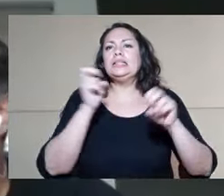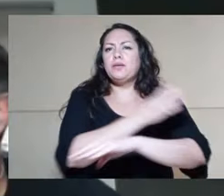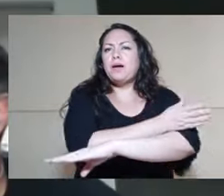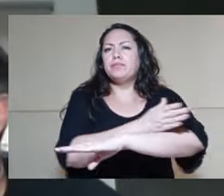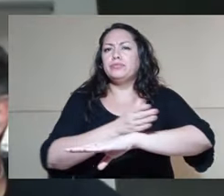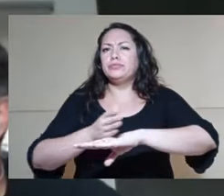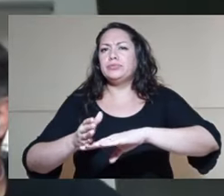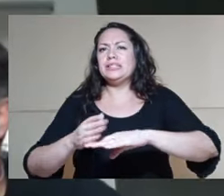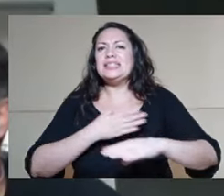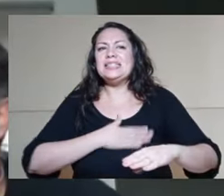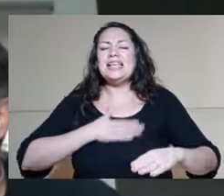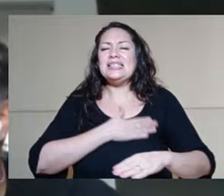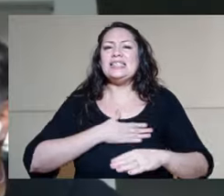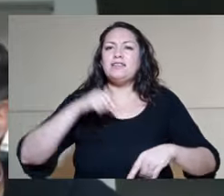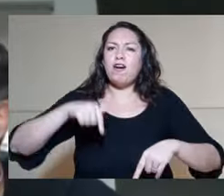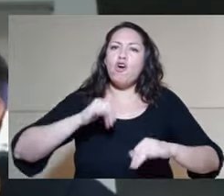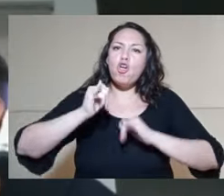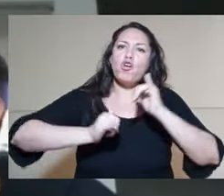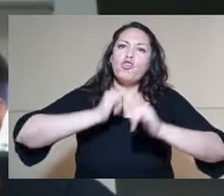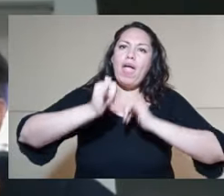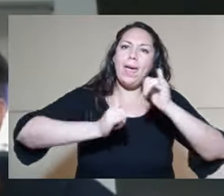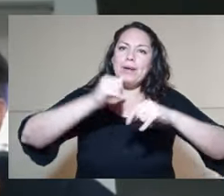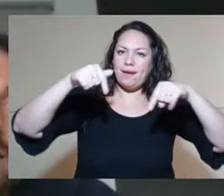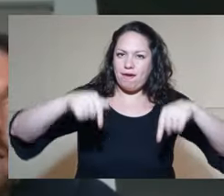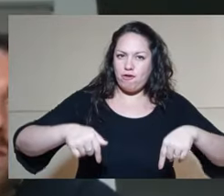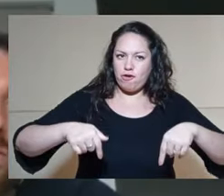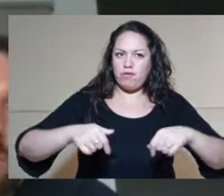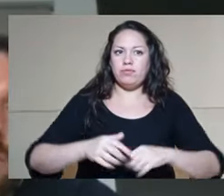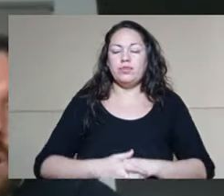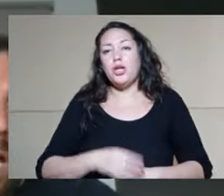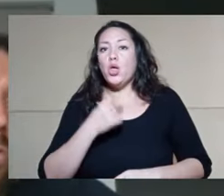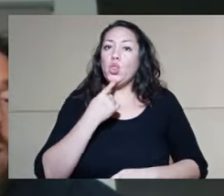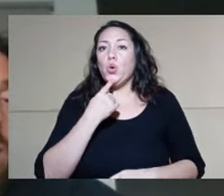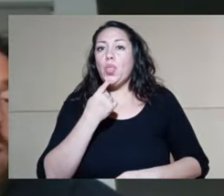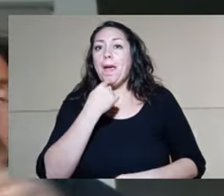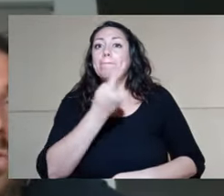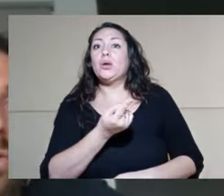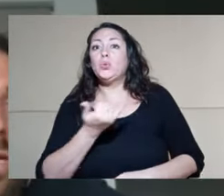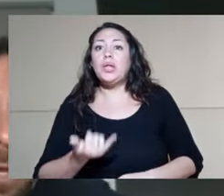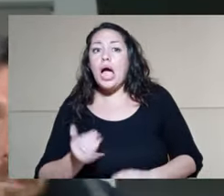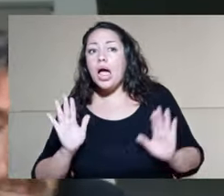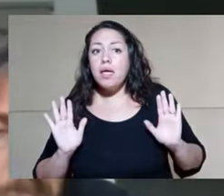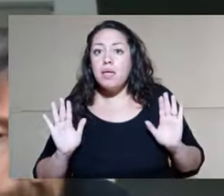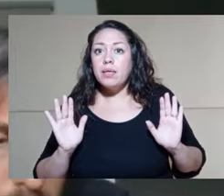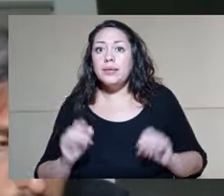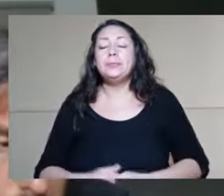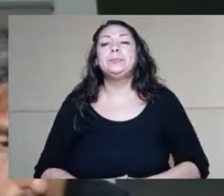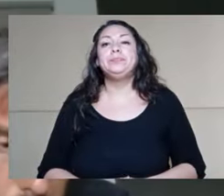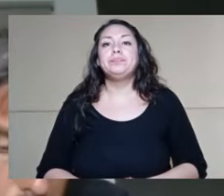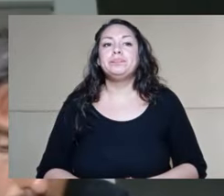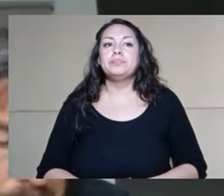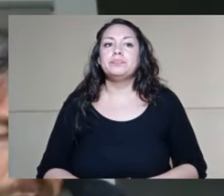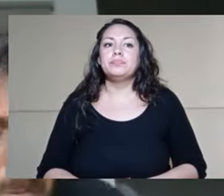Que es toda la parte, digamos, de la sensitiva que les quería dar el día de hoy. ¿Alguna pregunta, alguna